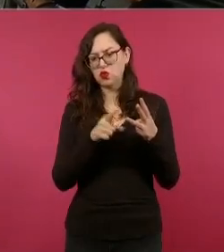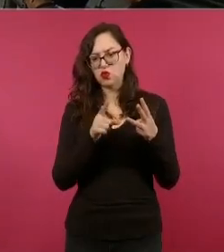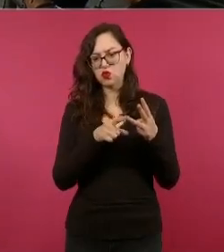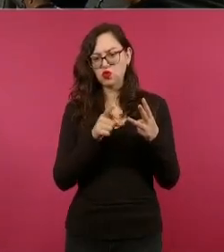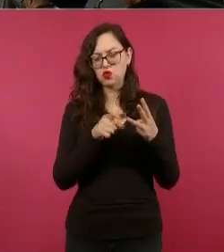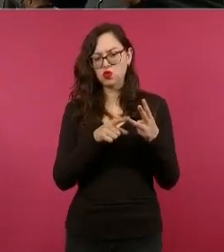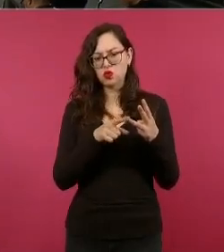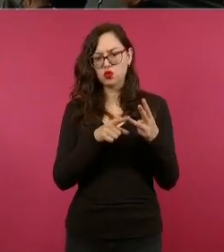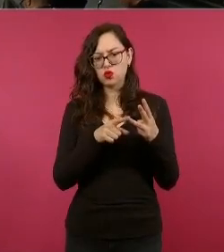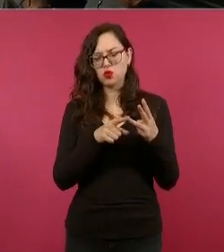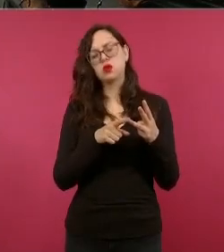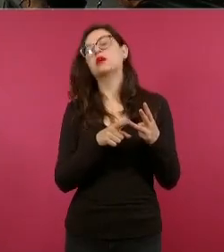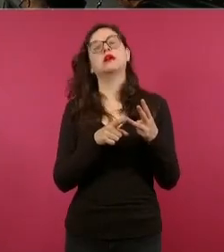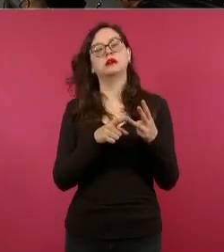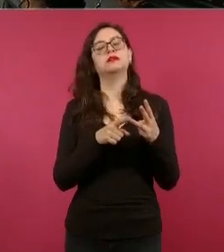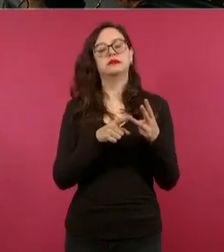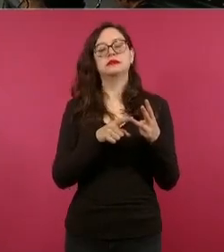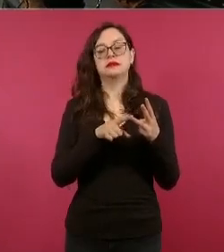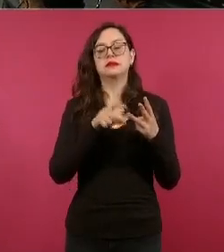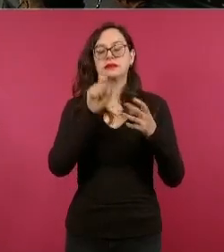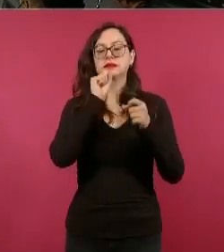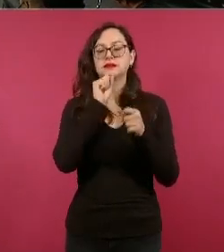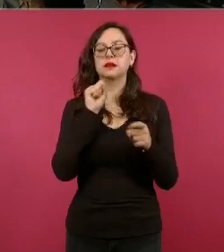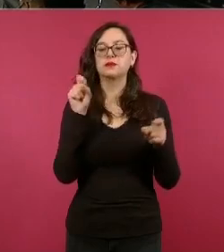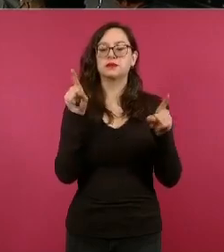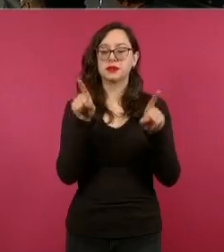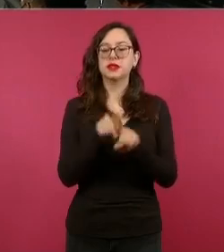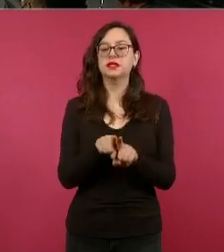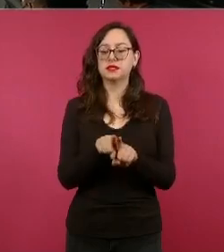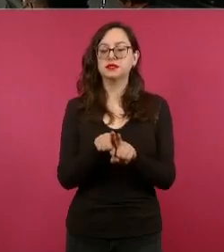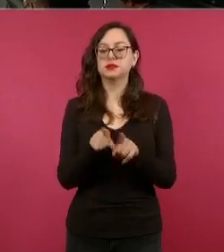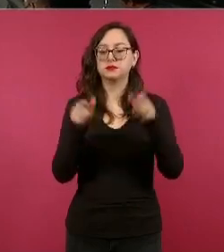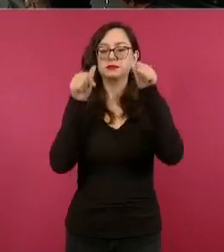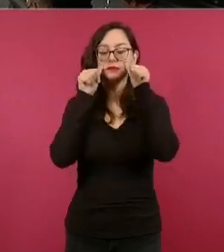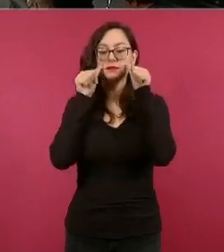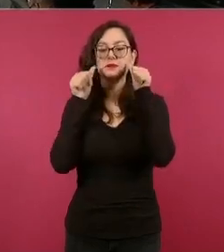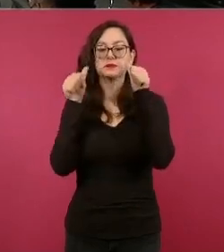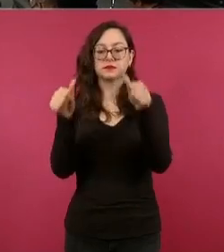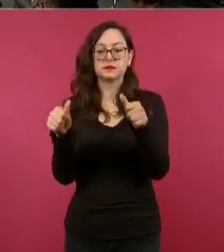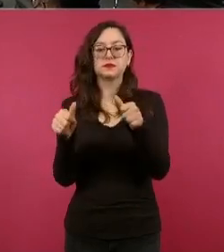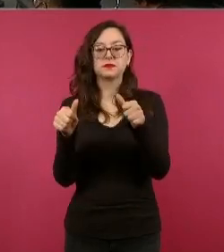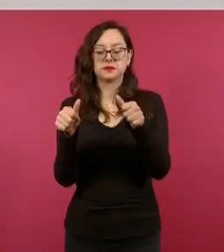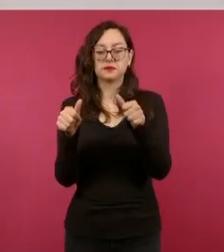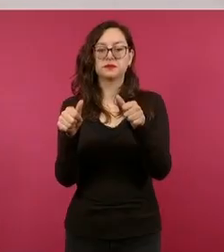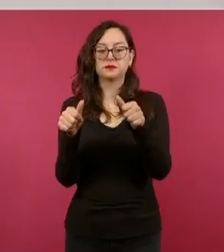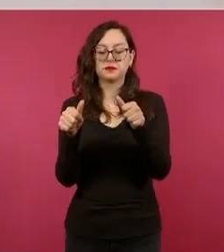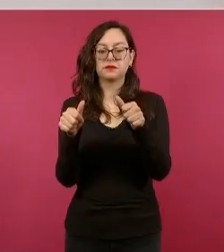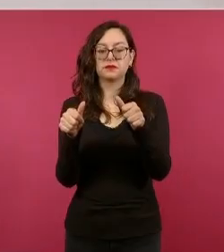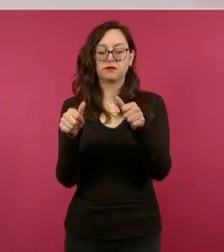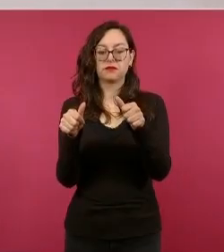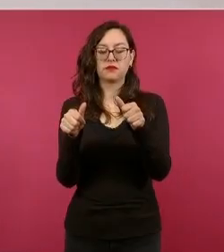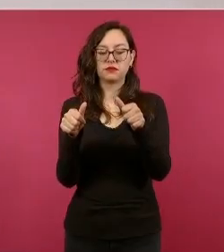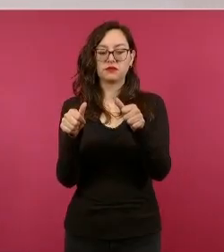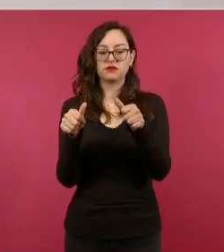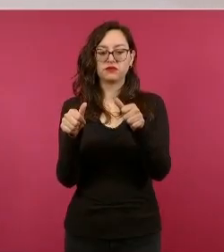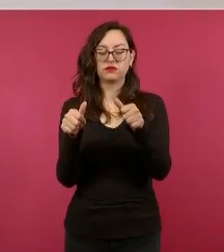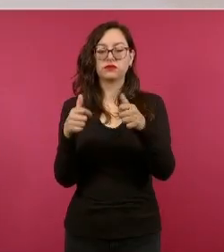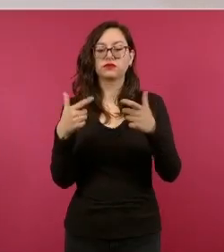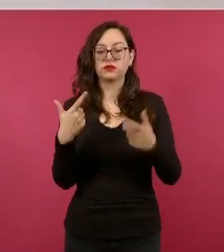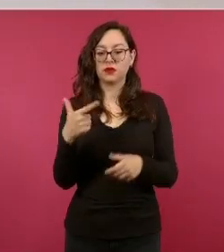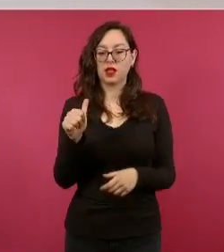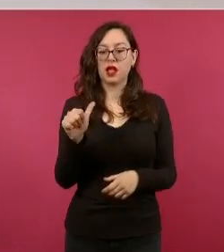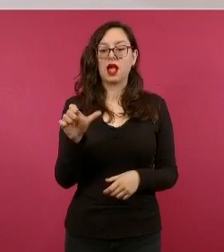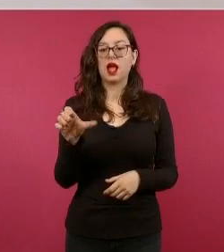Ah, sí. También vamos a verlo. Ha funcionado muy bien lo del